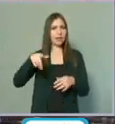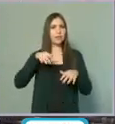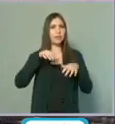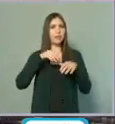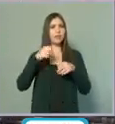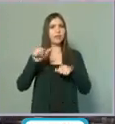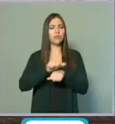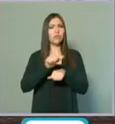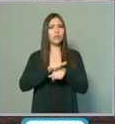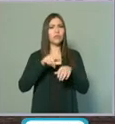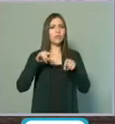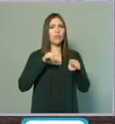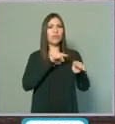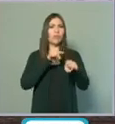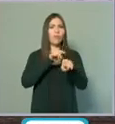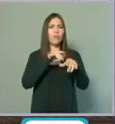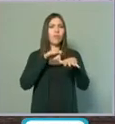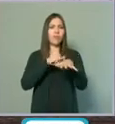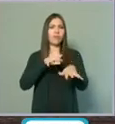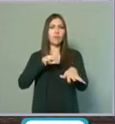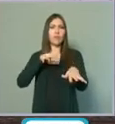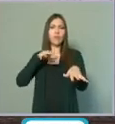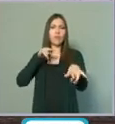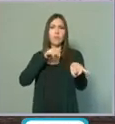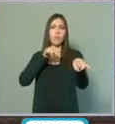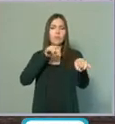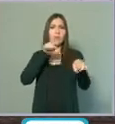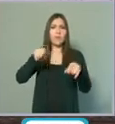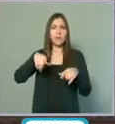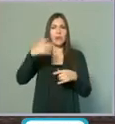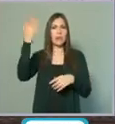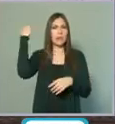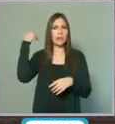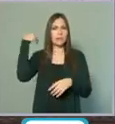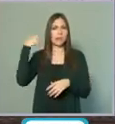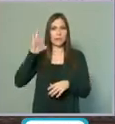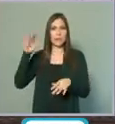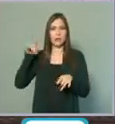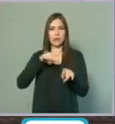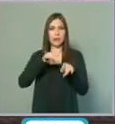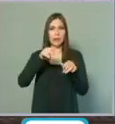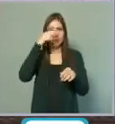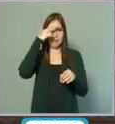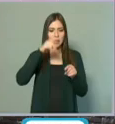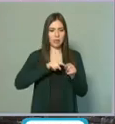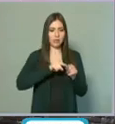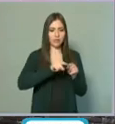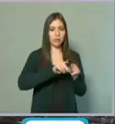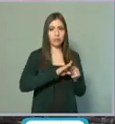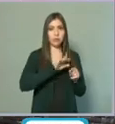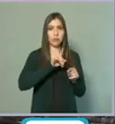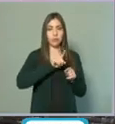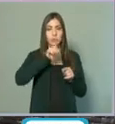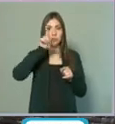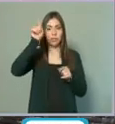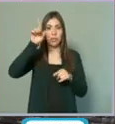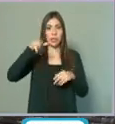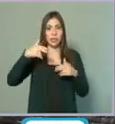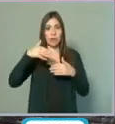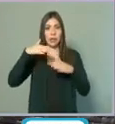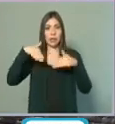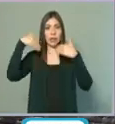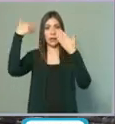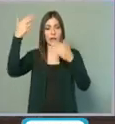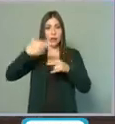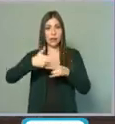días, cruza por nuestro territorio. ¿Qué va a pasar? Cuéntanos. ¿Va a llegar hasta los Estados Unidos? ¿Sí se va a frenar? Pues